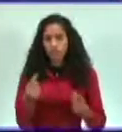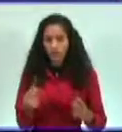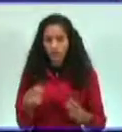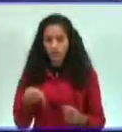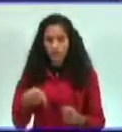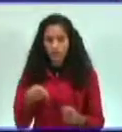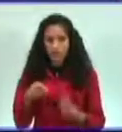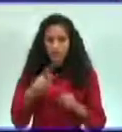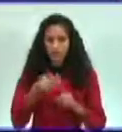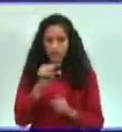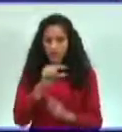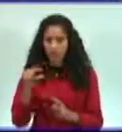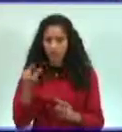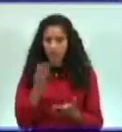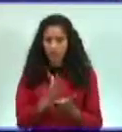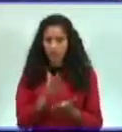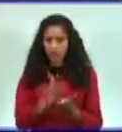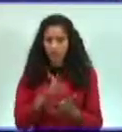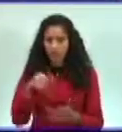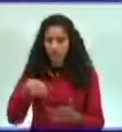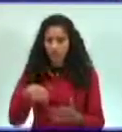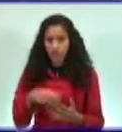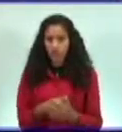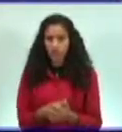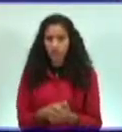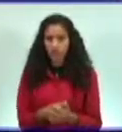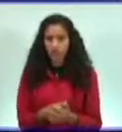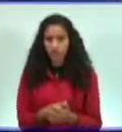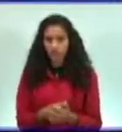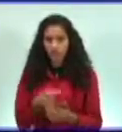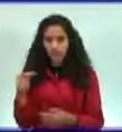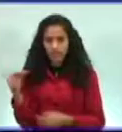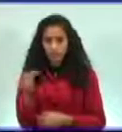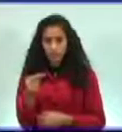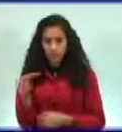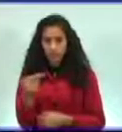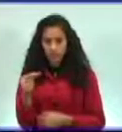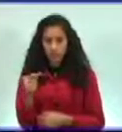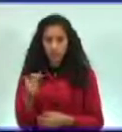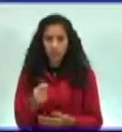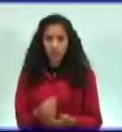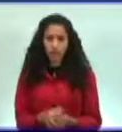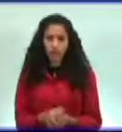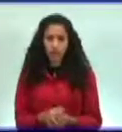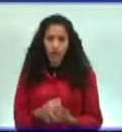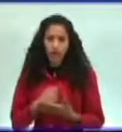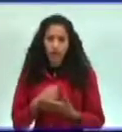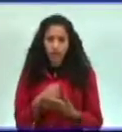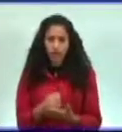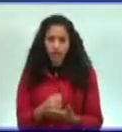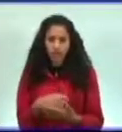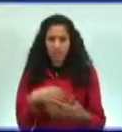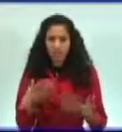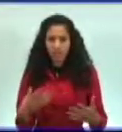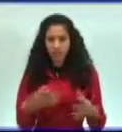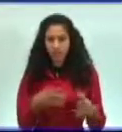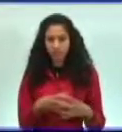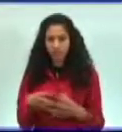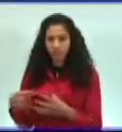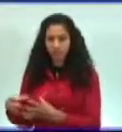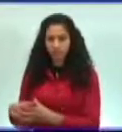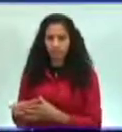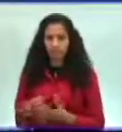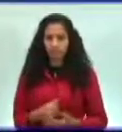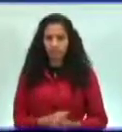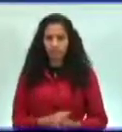que el tema de la clase de hoy es la sustracción con ayuda de